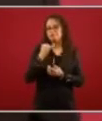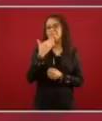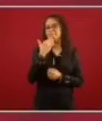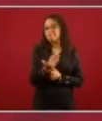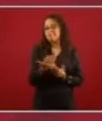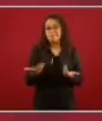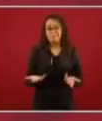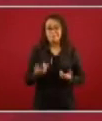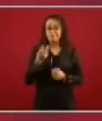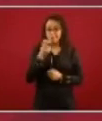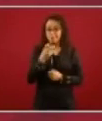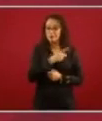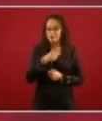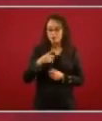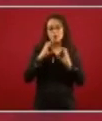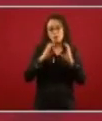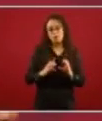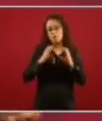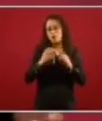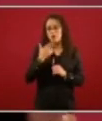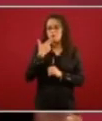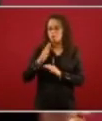Entonces, cuidar nuestros recursos.